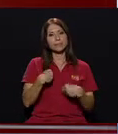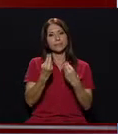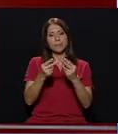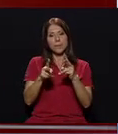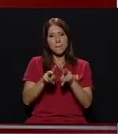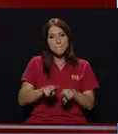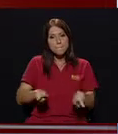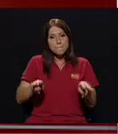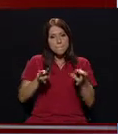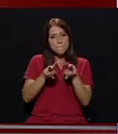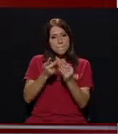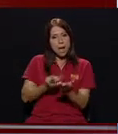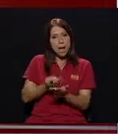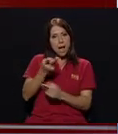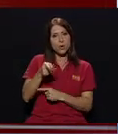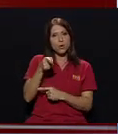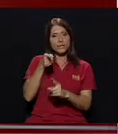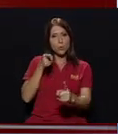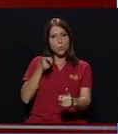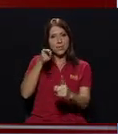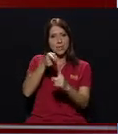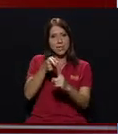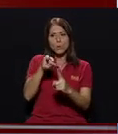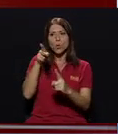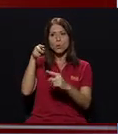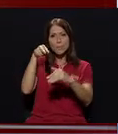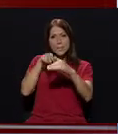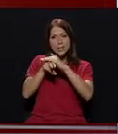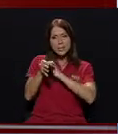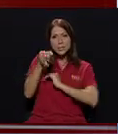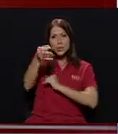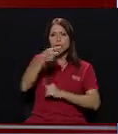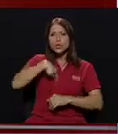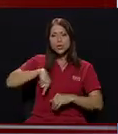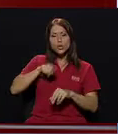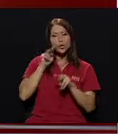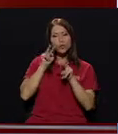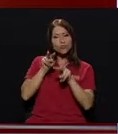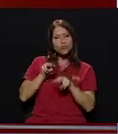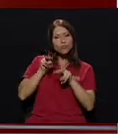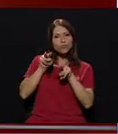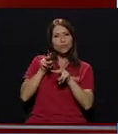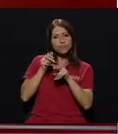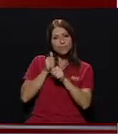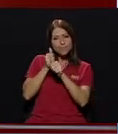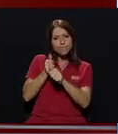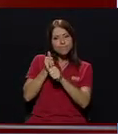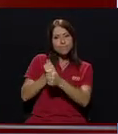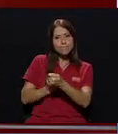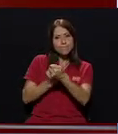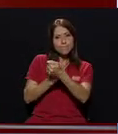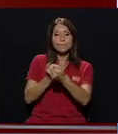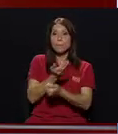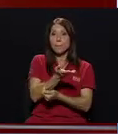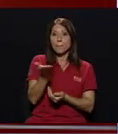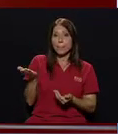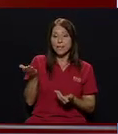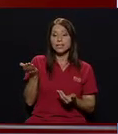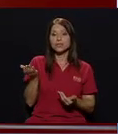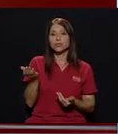¿verdad? Para que ellos, al igual que nosotros, haya un crecimiento, un desarrollo de la mano, ¿verdad?